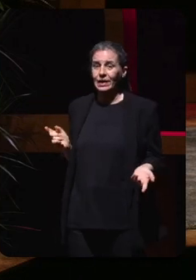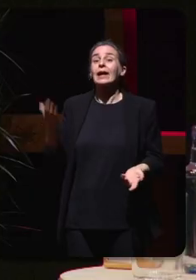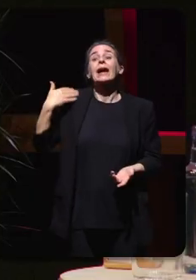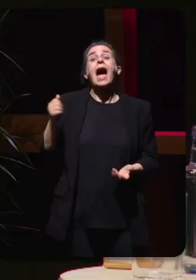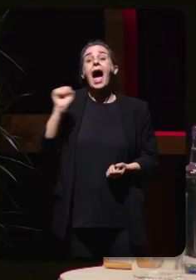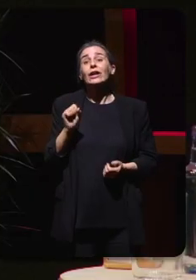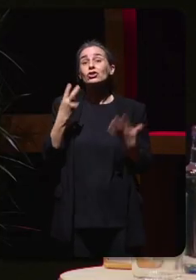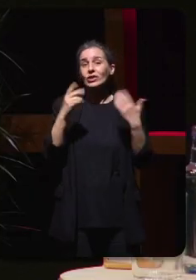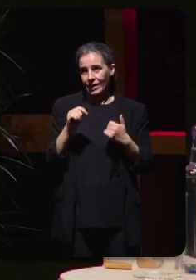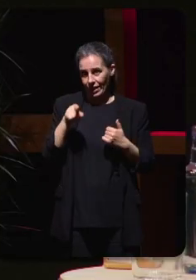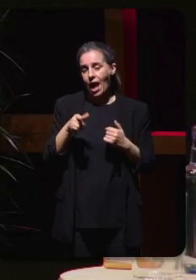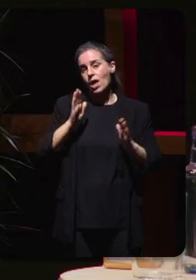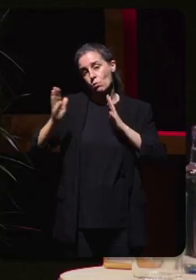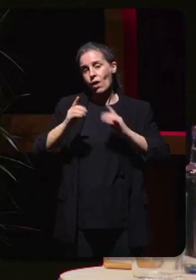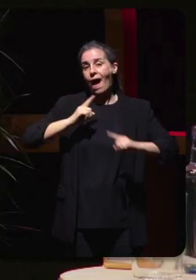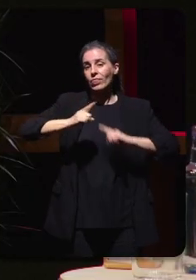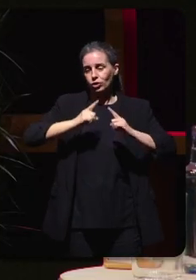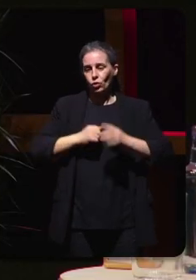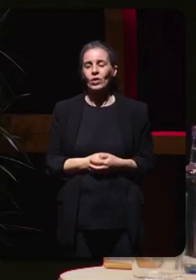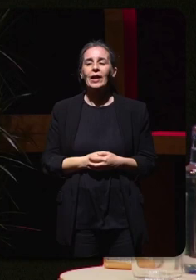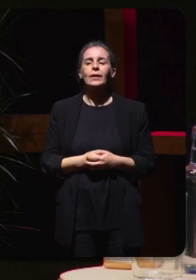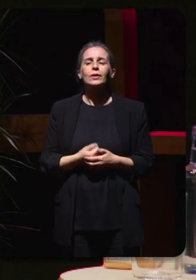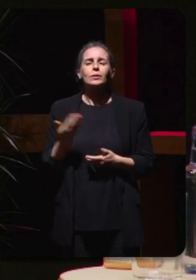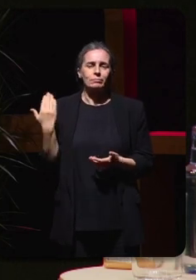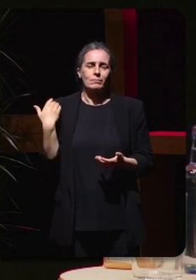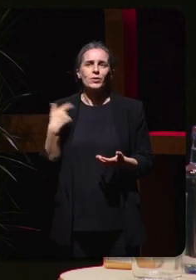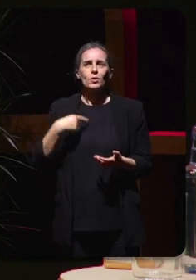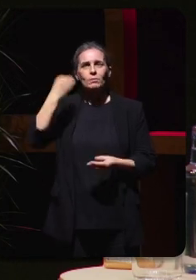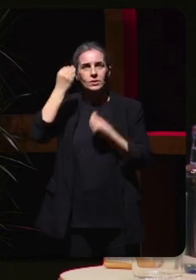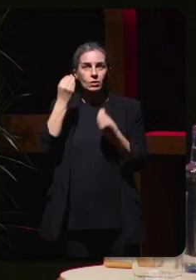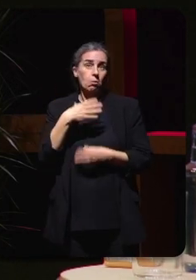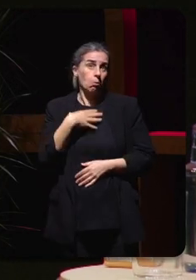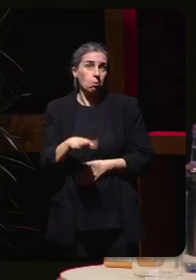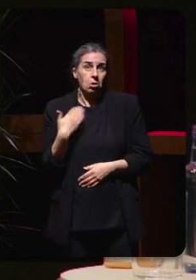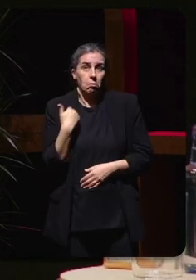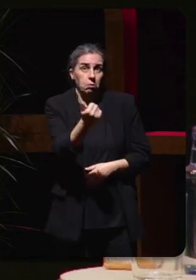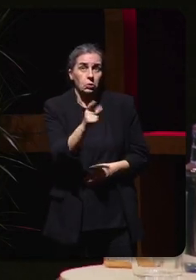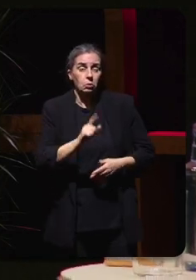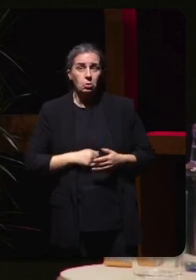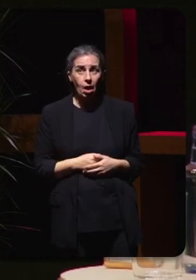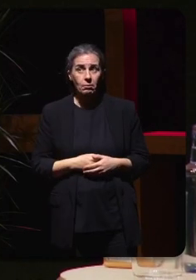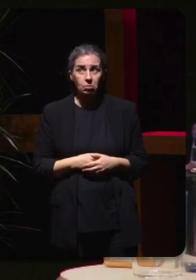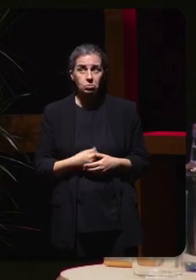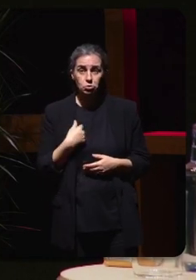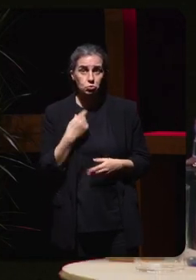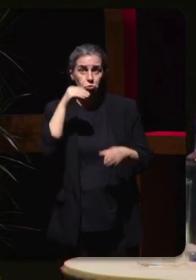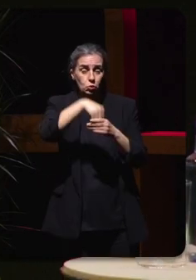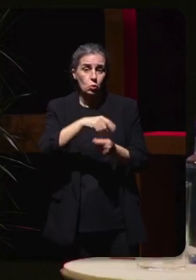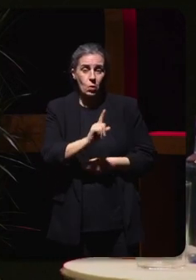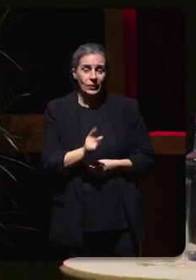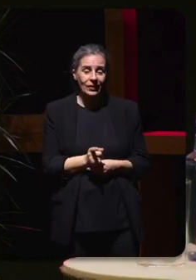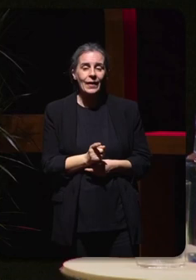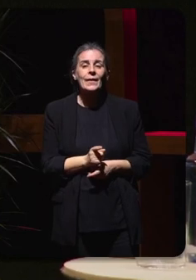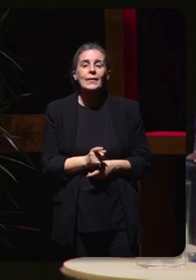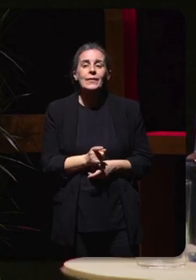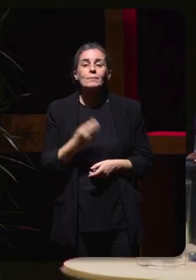era dictadura todavía. Y entonces, pues yo pensé, bueno, pues probablemente efectivamente no entraré. No, era para